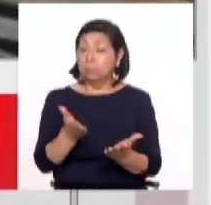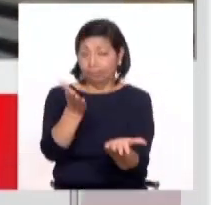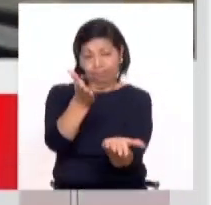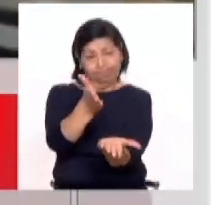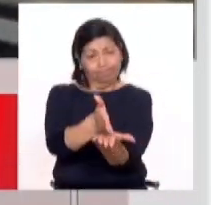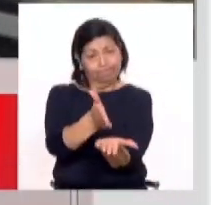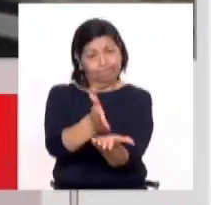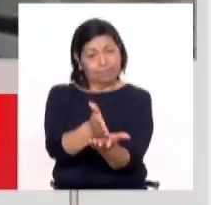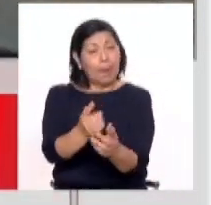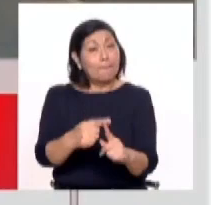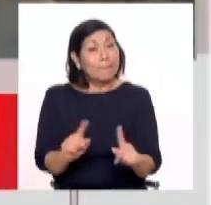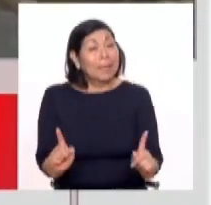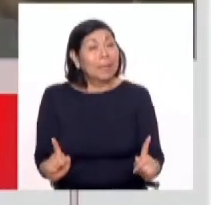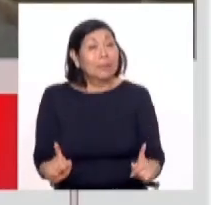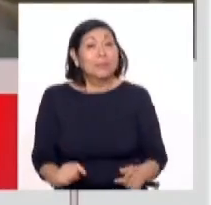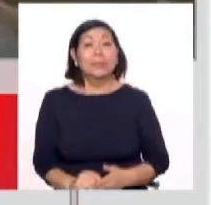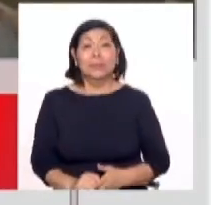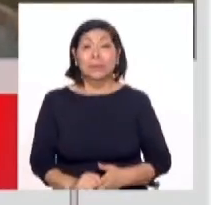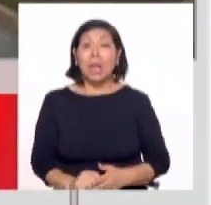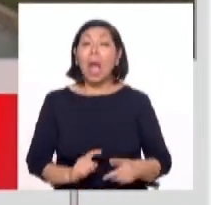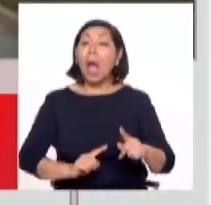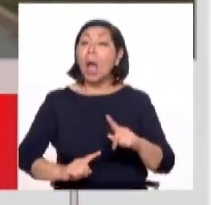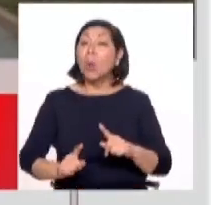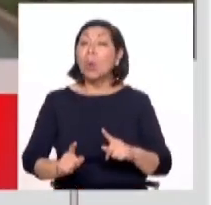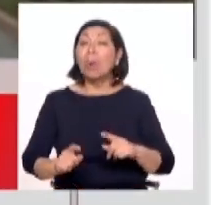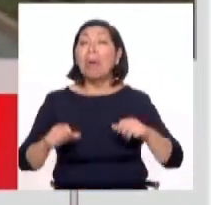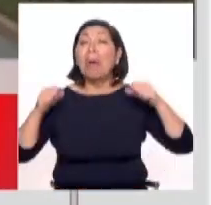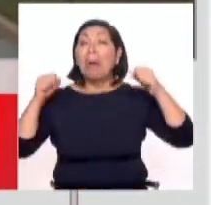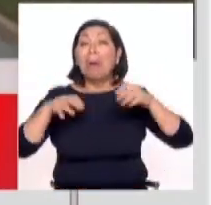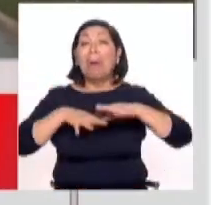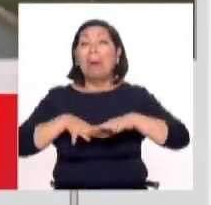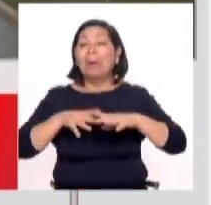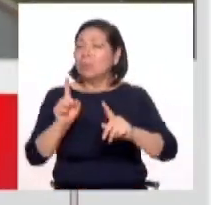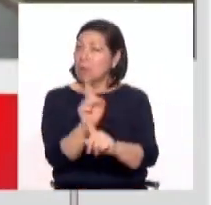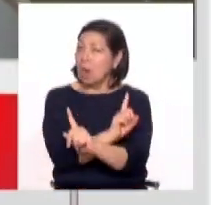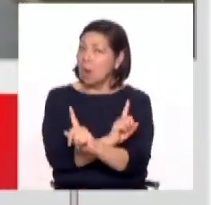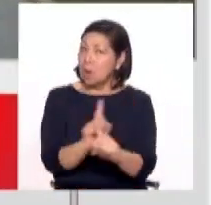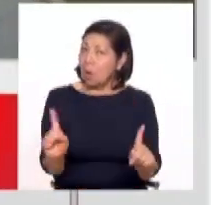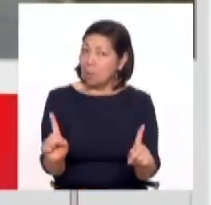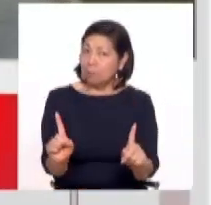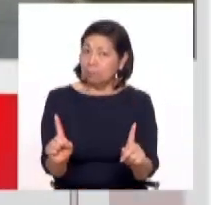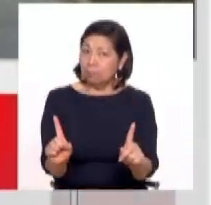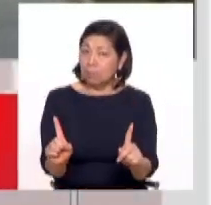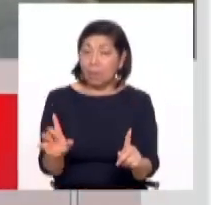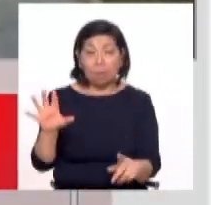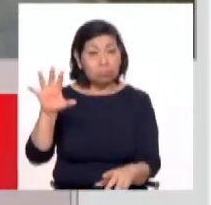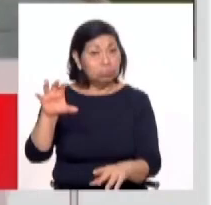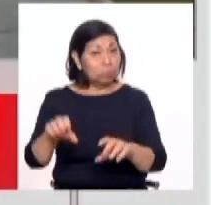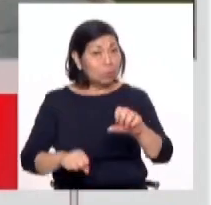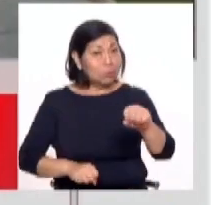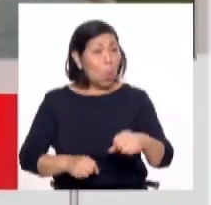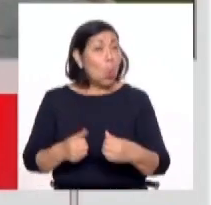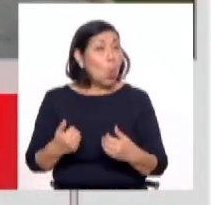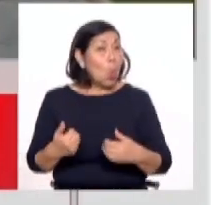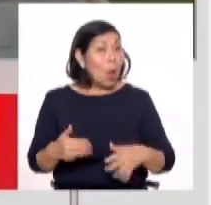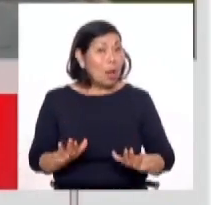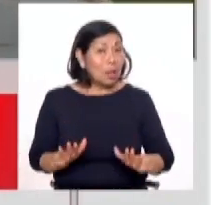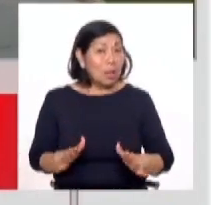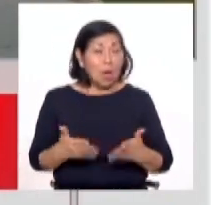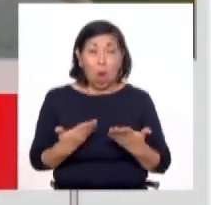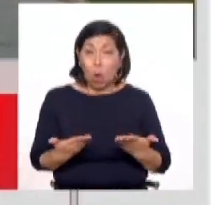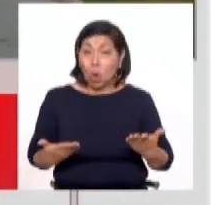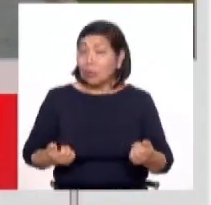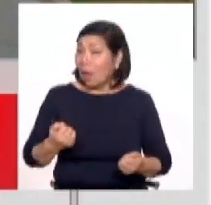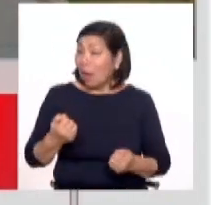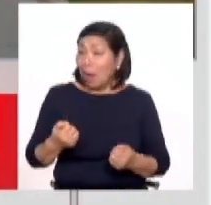firmes en caso que haya alguna manifestación violenta. Nosotros vamos a incautar cualquier tipo de instrumento